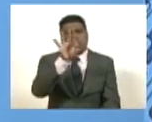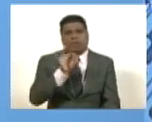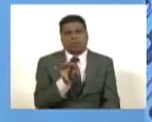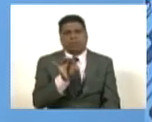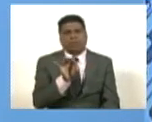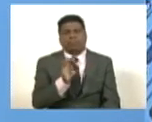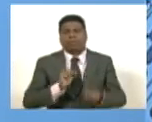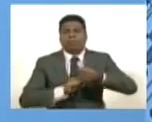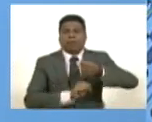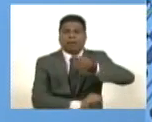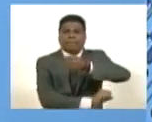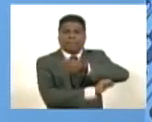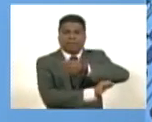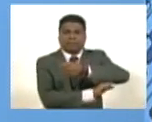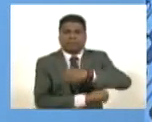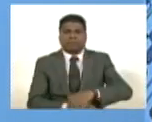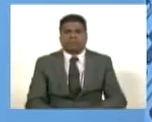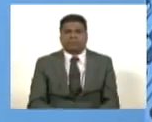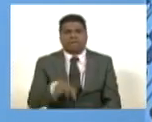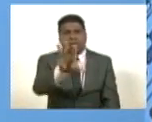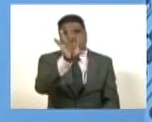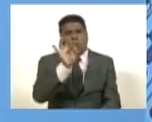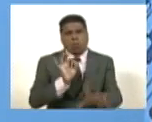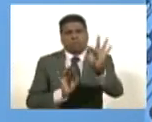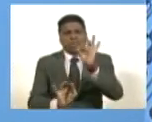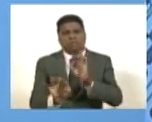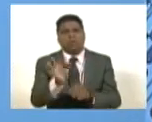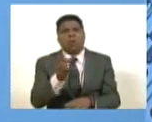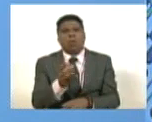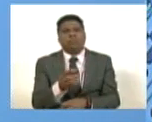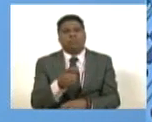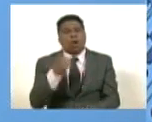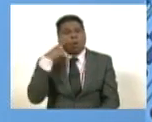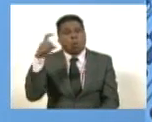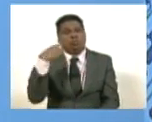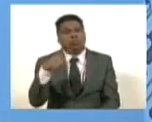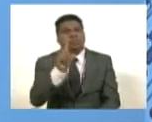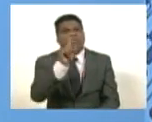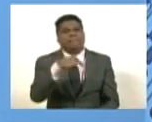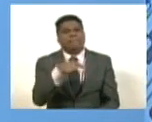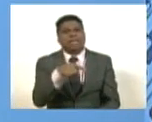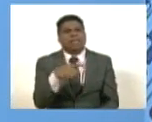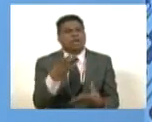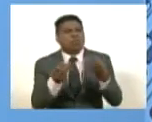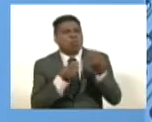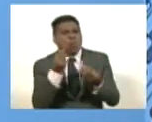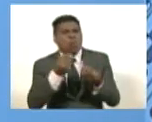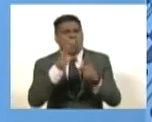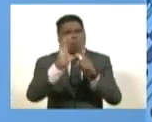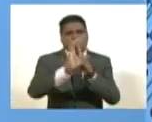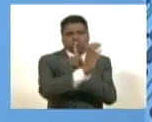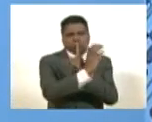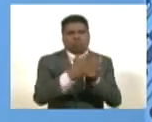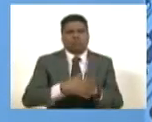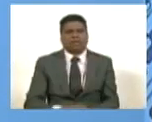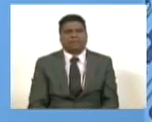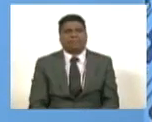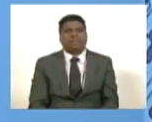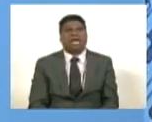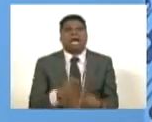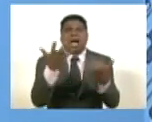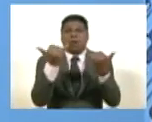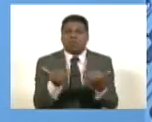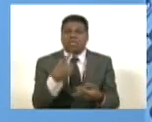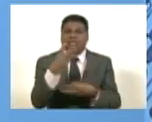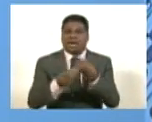la base de sus costumbres ancestrales y sus tradiciones. En este sentido, ya se están celebrando a